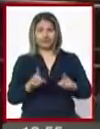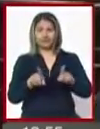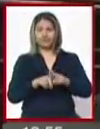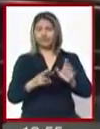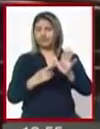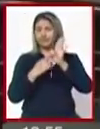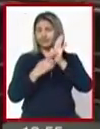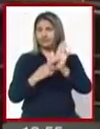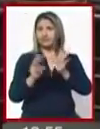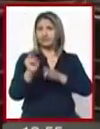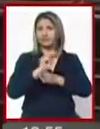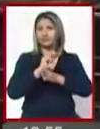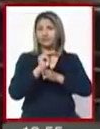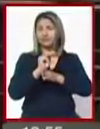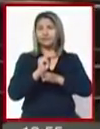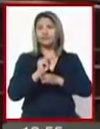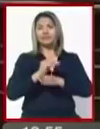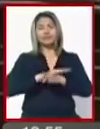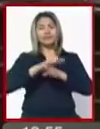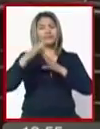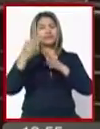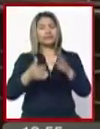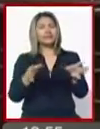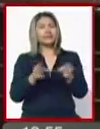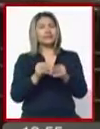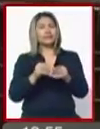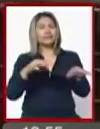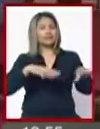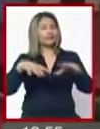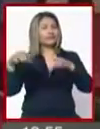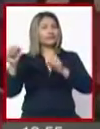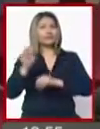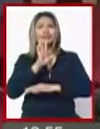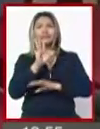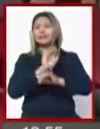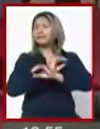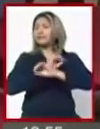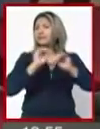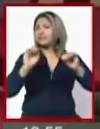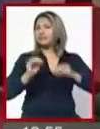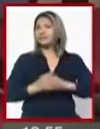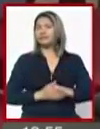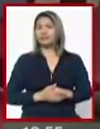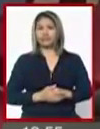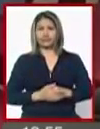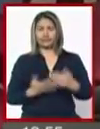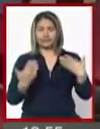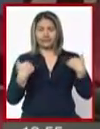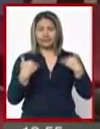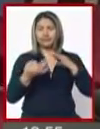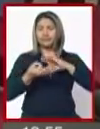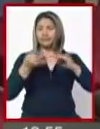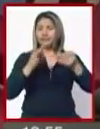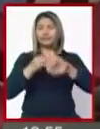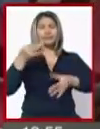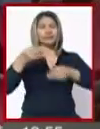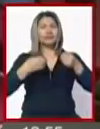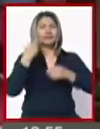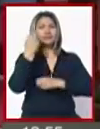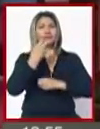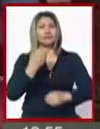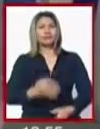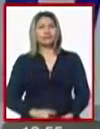el representante del Ministerio Público al terminar la audiencia se retiró sin vertir declaraciones sobre cuándo se fijará una fecha para el juicio